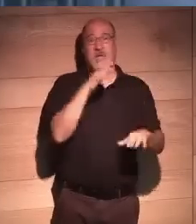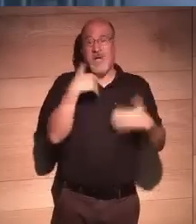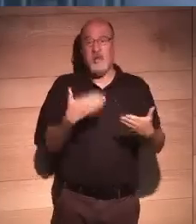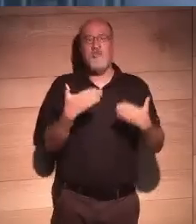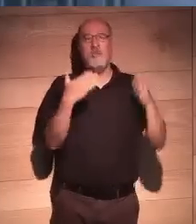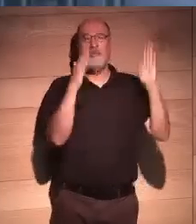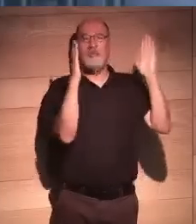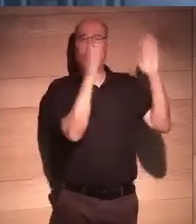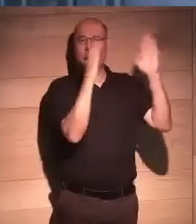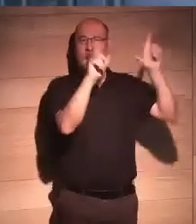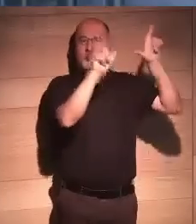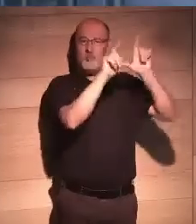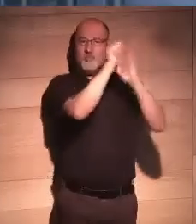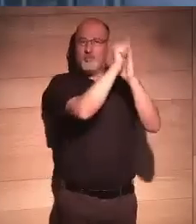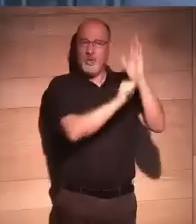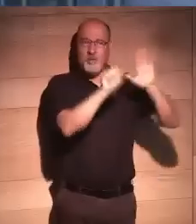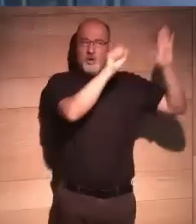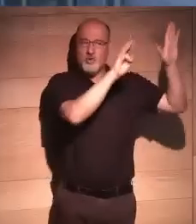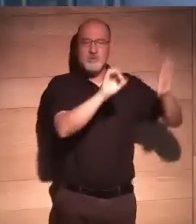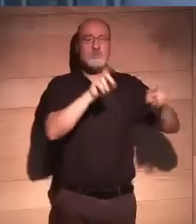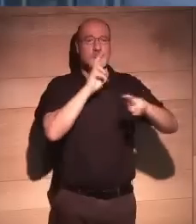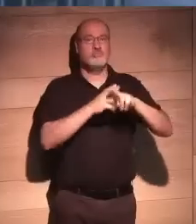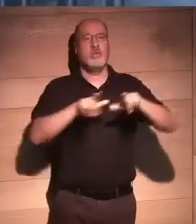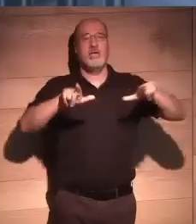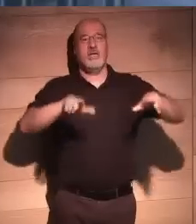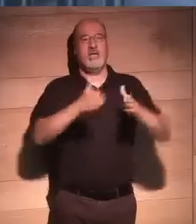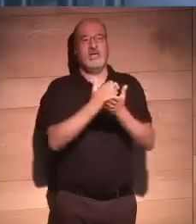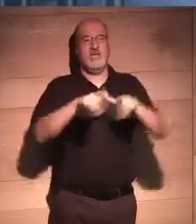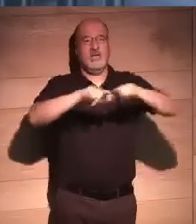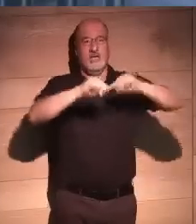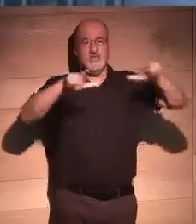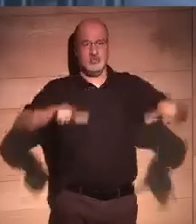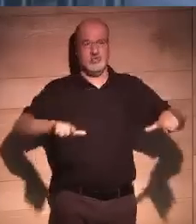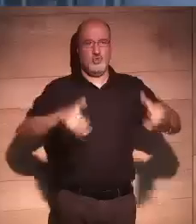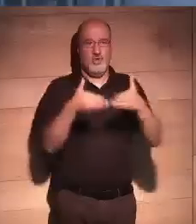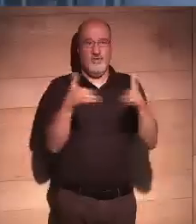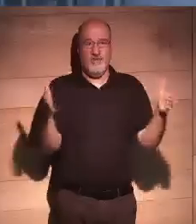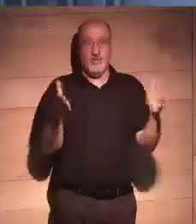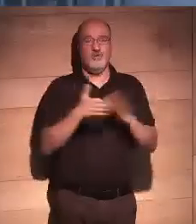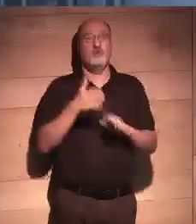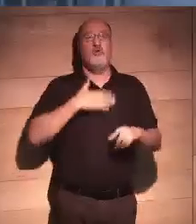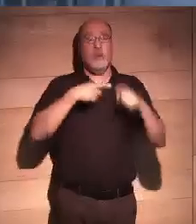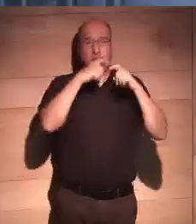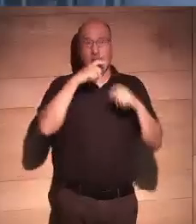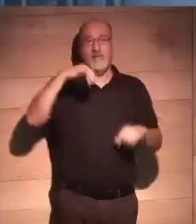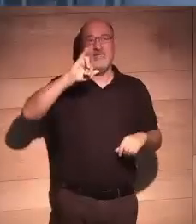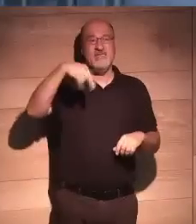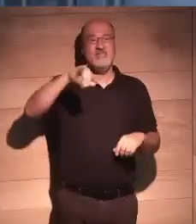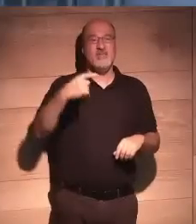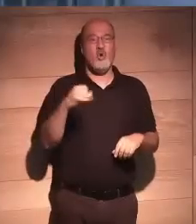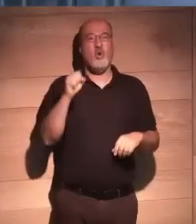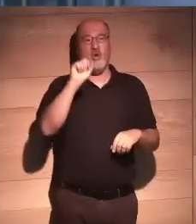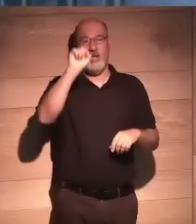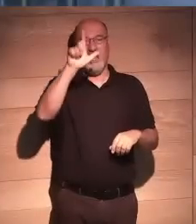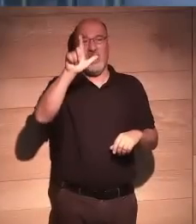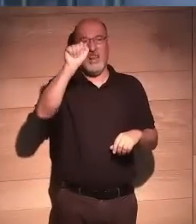de los 80, si vemos esos programas de estudio abierto que hacía José María Íñigo en la 2, justamente en la 2, en los 80...